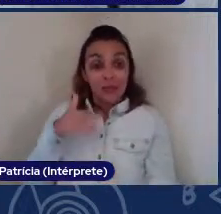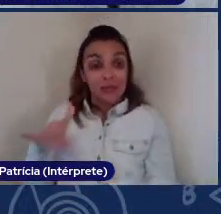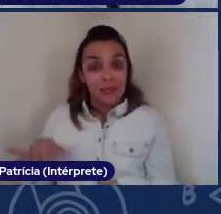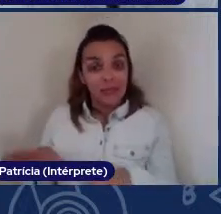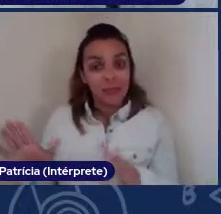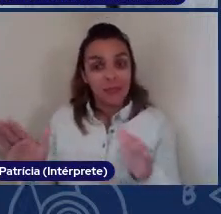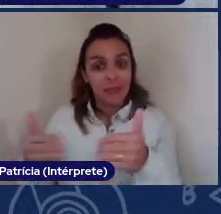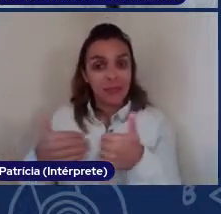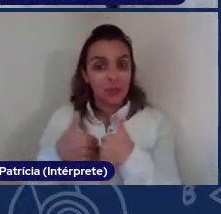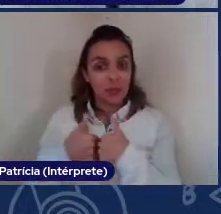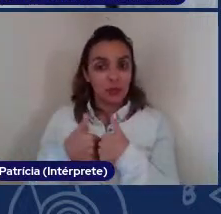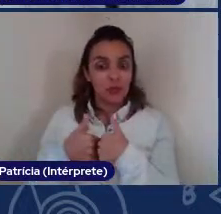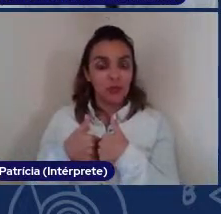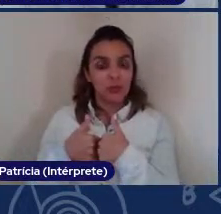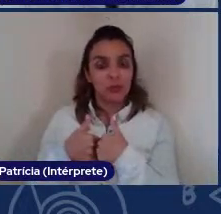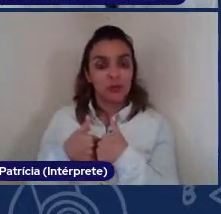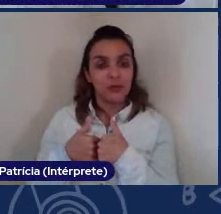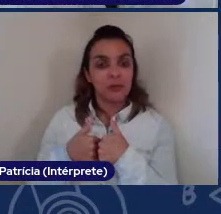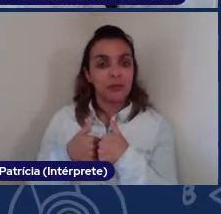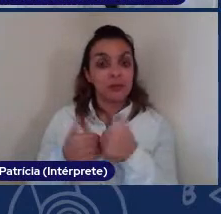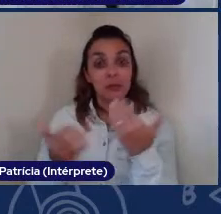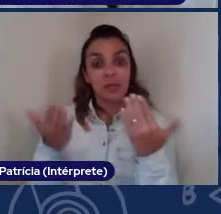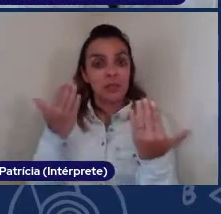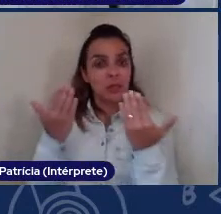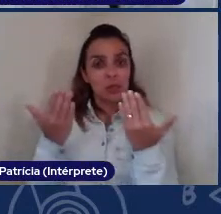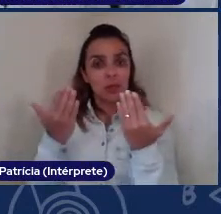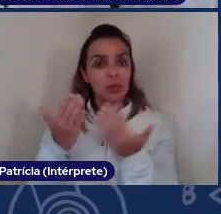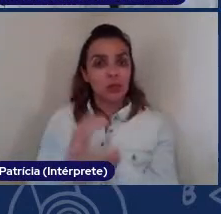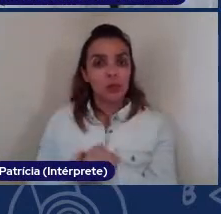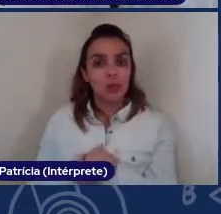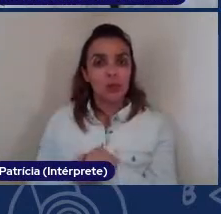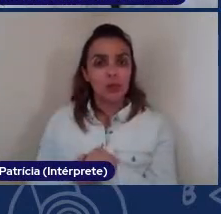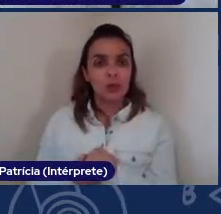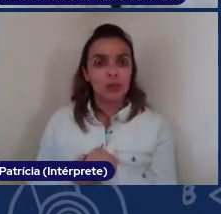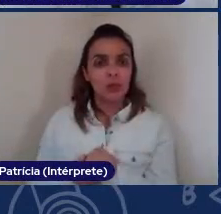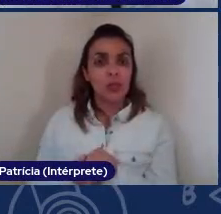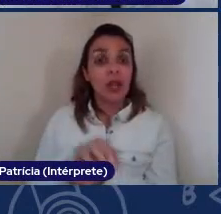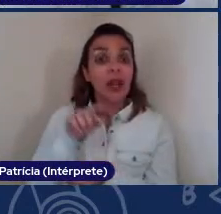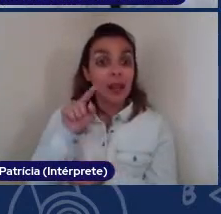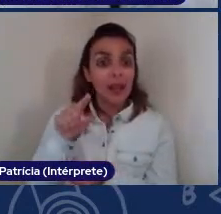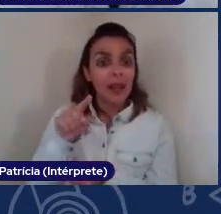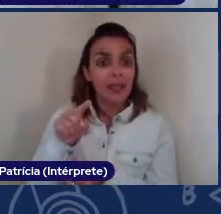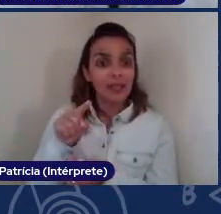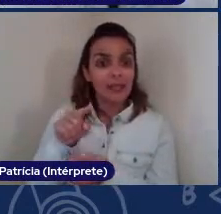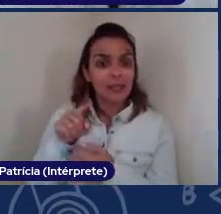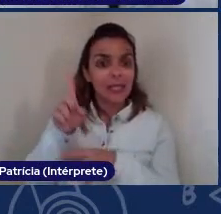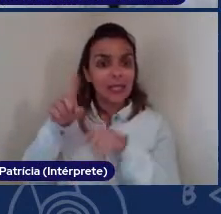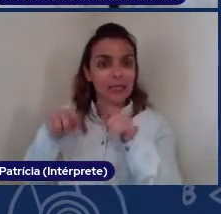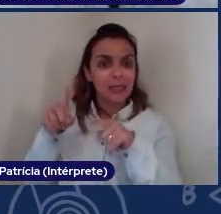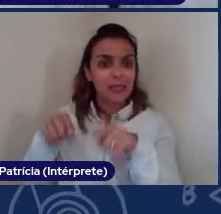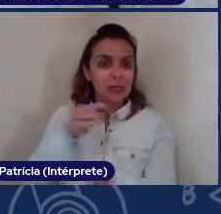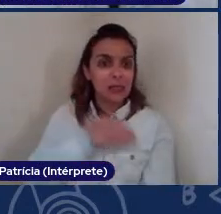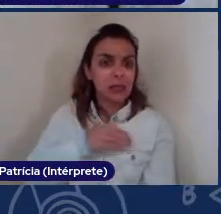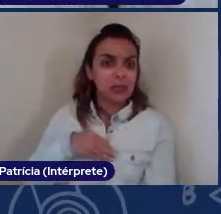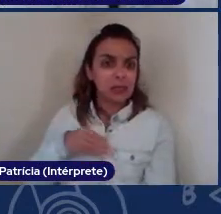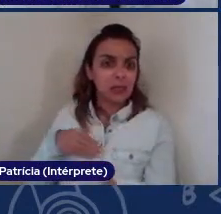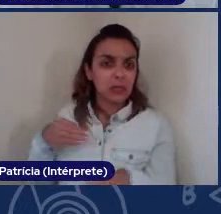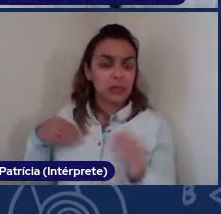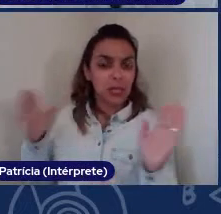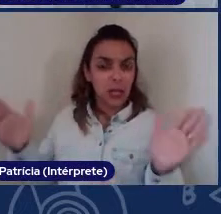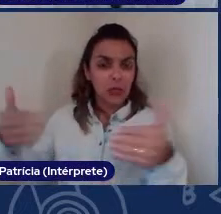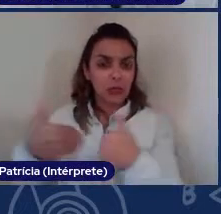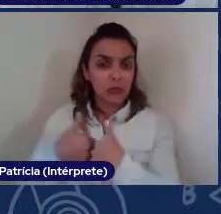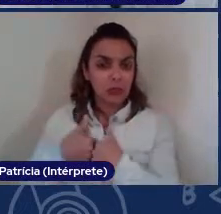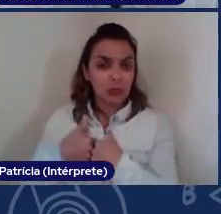noten, comparen ahora vean, este es un himnograma de un paciente con autismo.